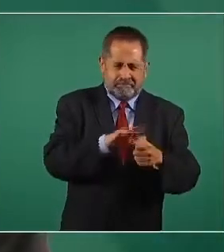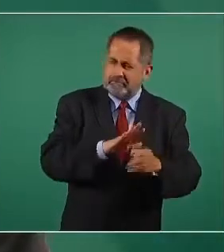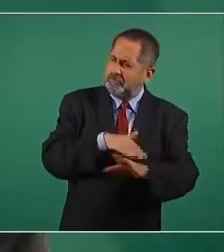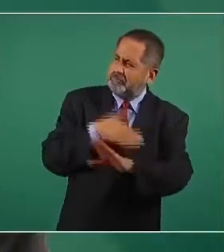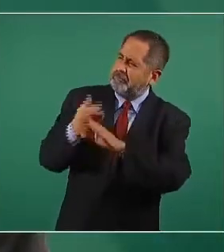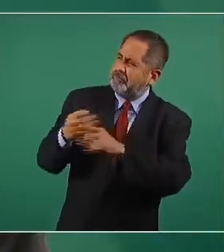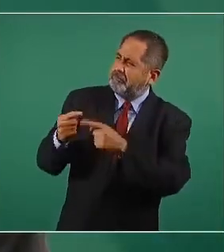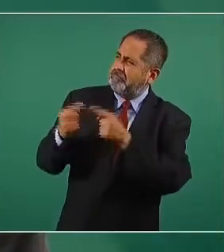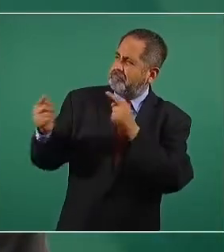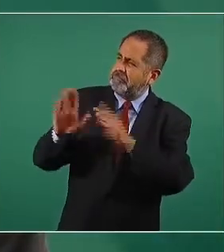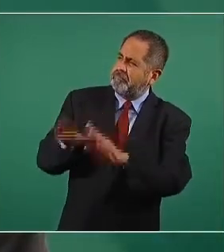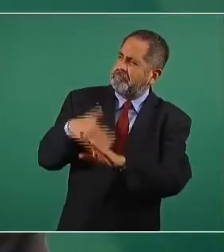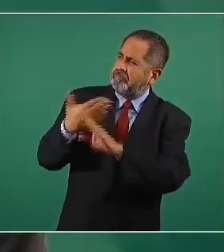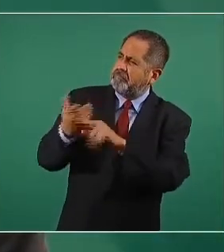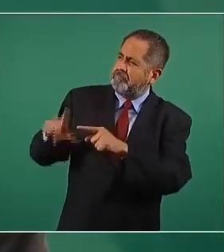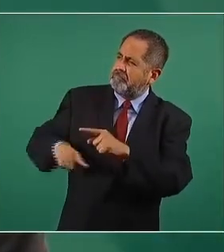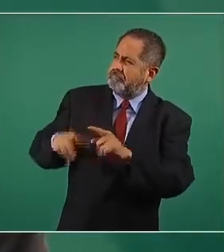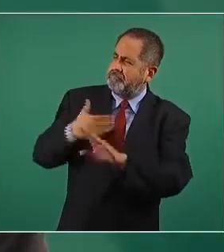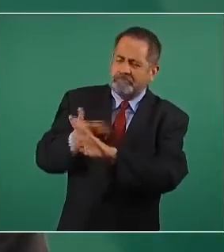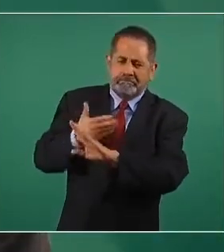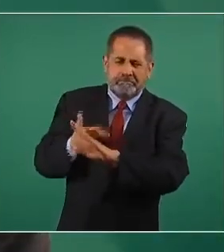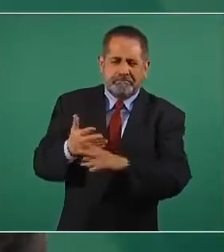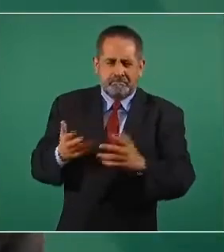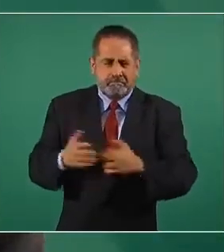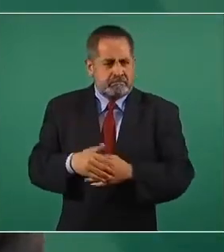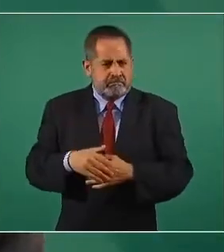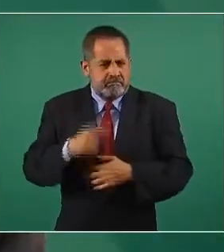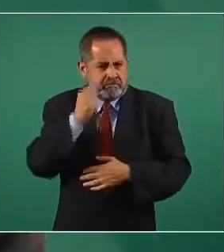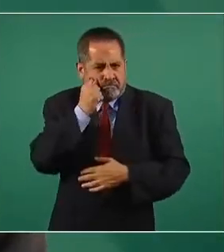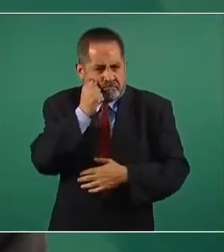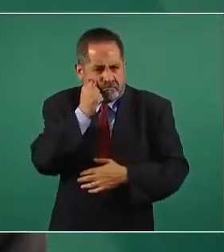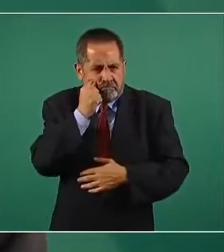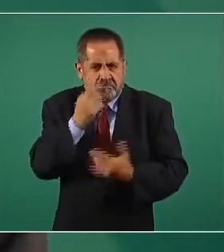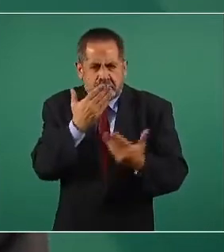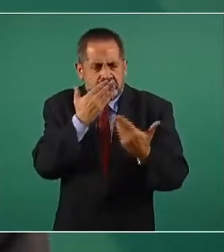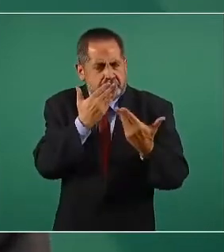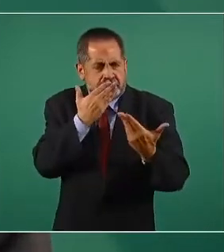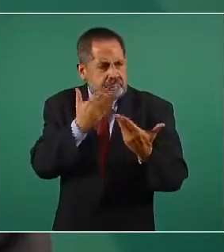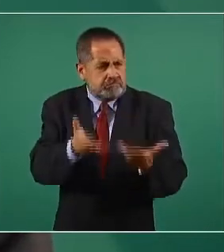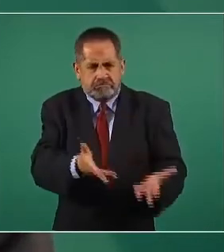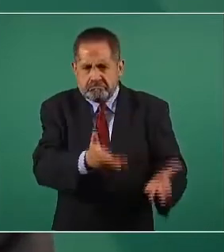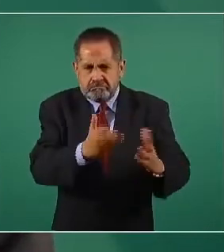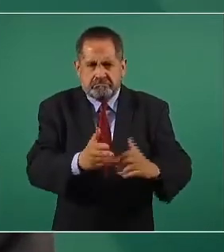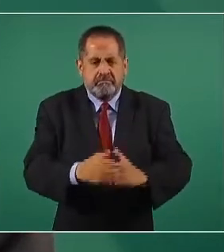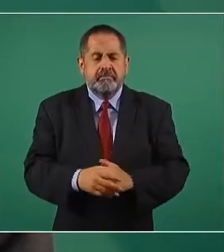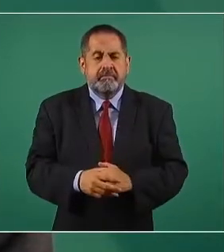opositor al gobierno. Pero no importa,